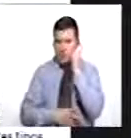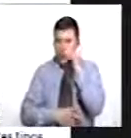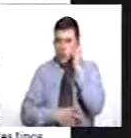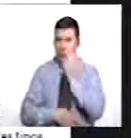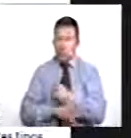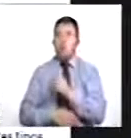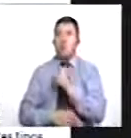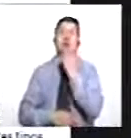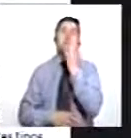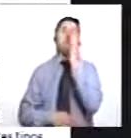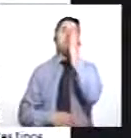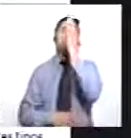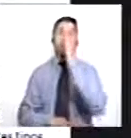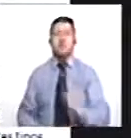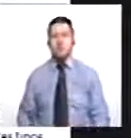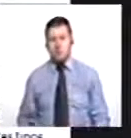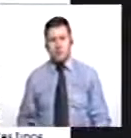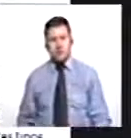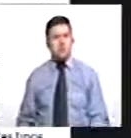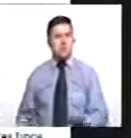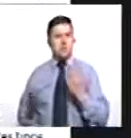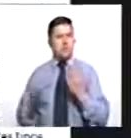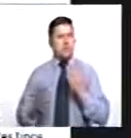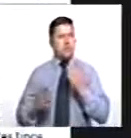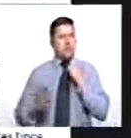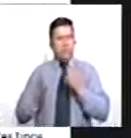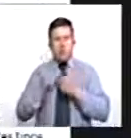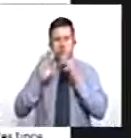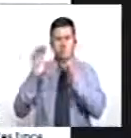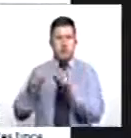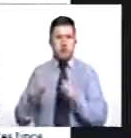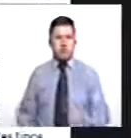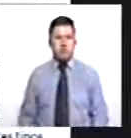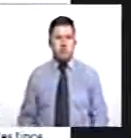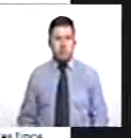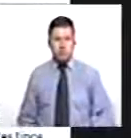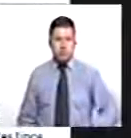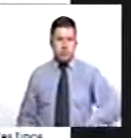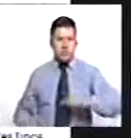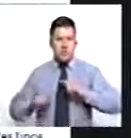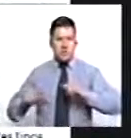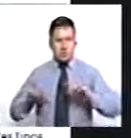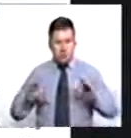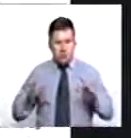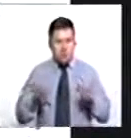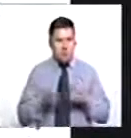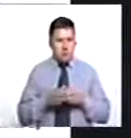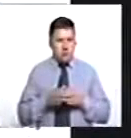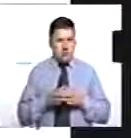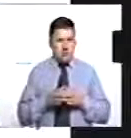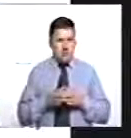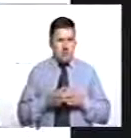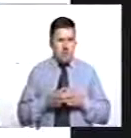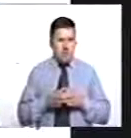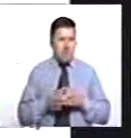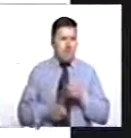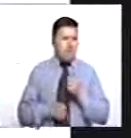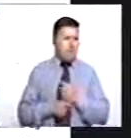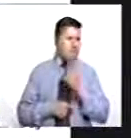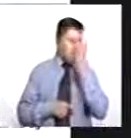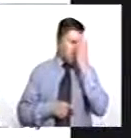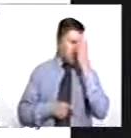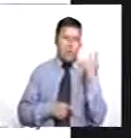de mañana. Otra de las ventajas de la intervención con fines administrativos es que, porque